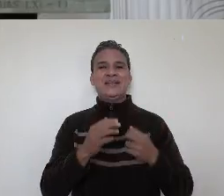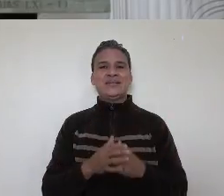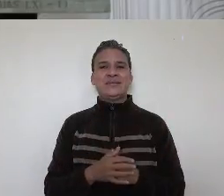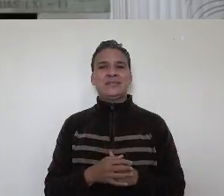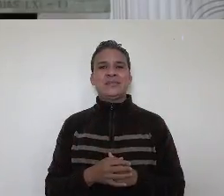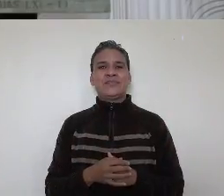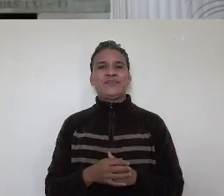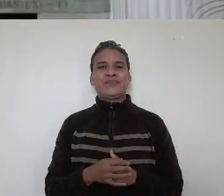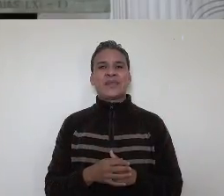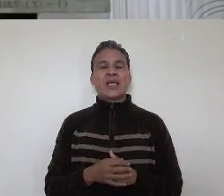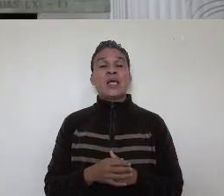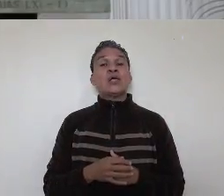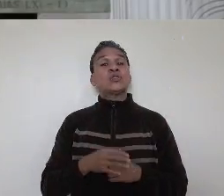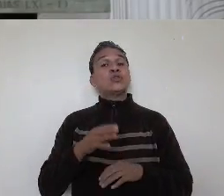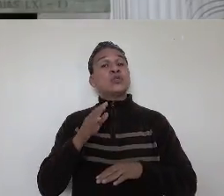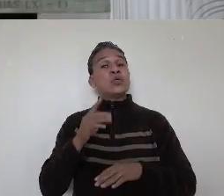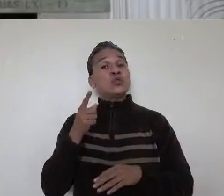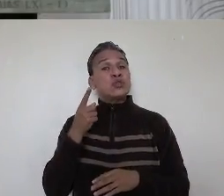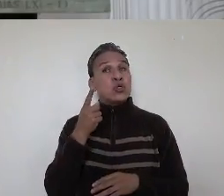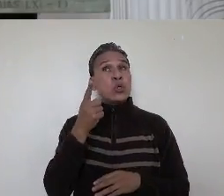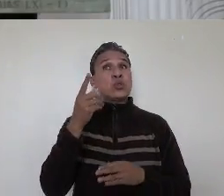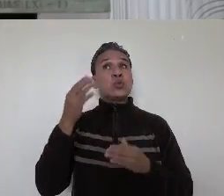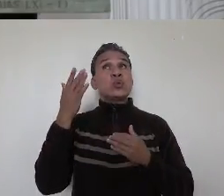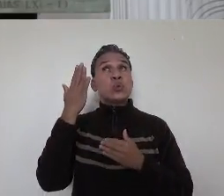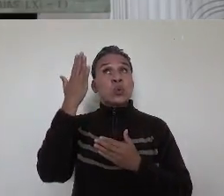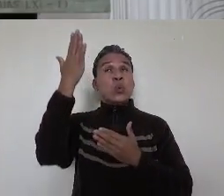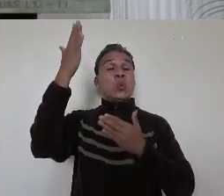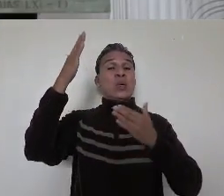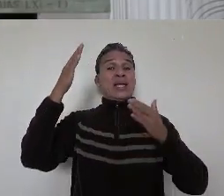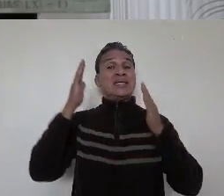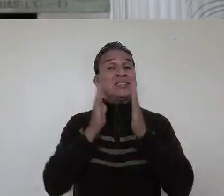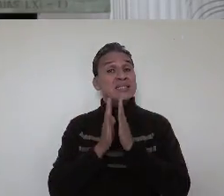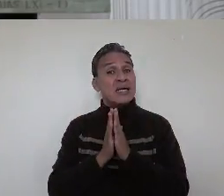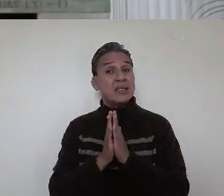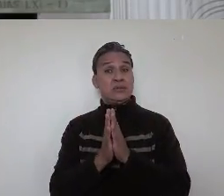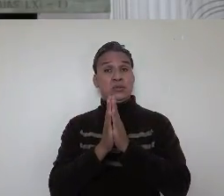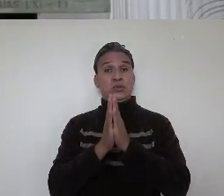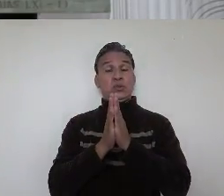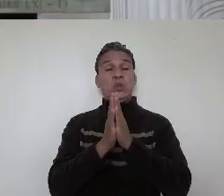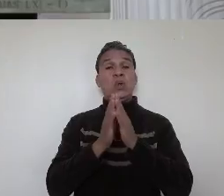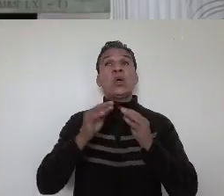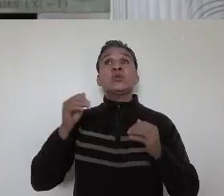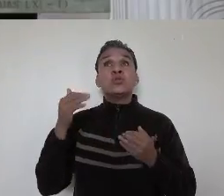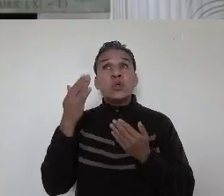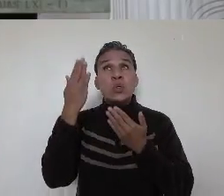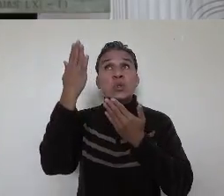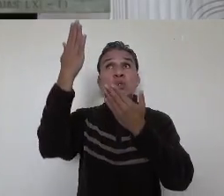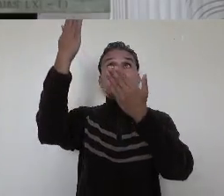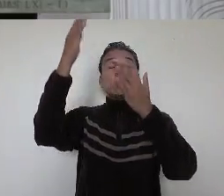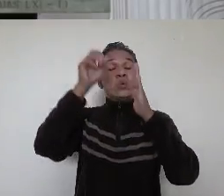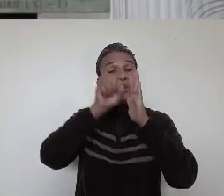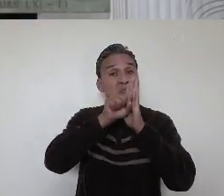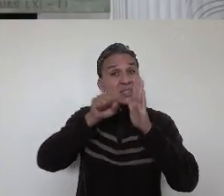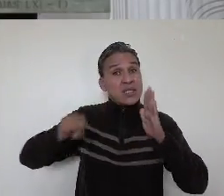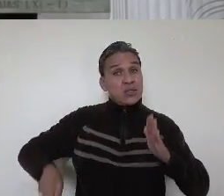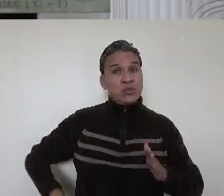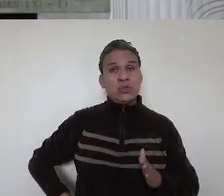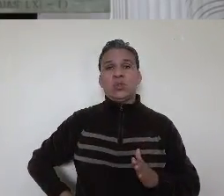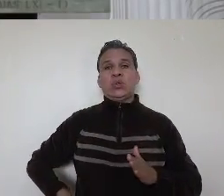voluntad. Porque solo tú eres santo, solo tu